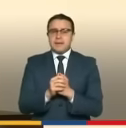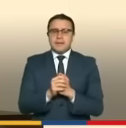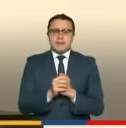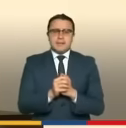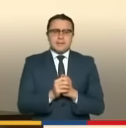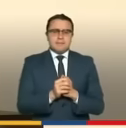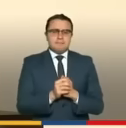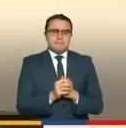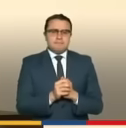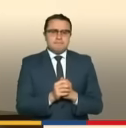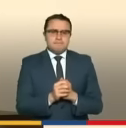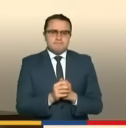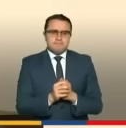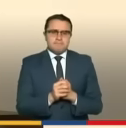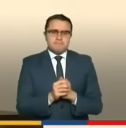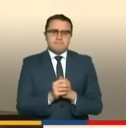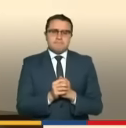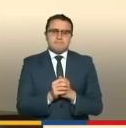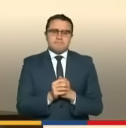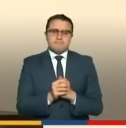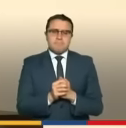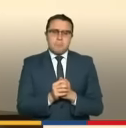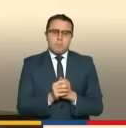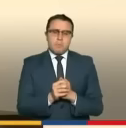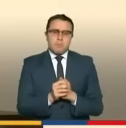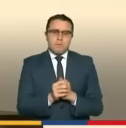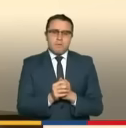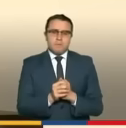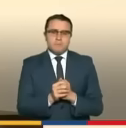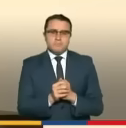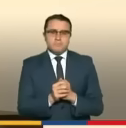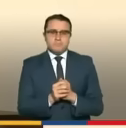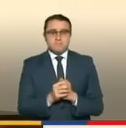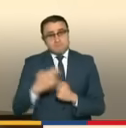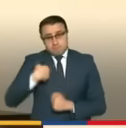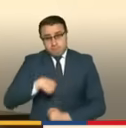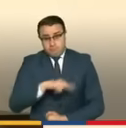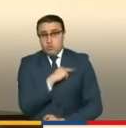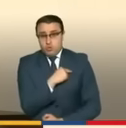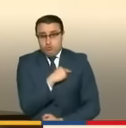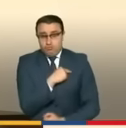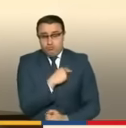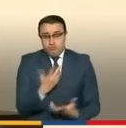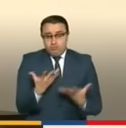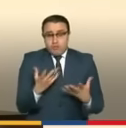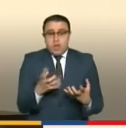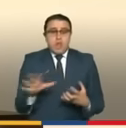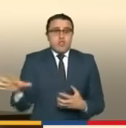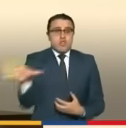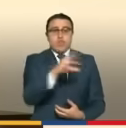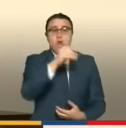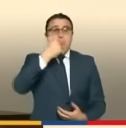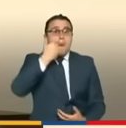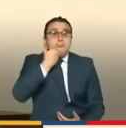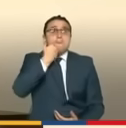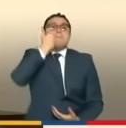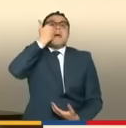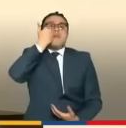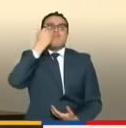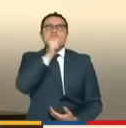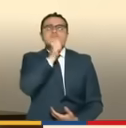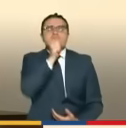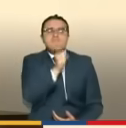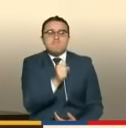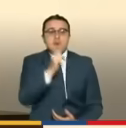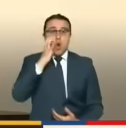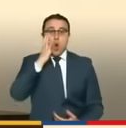es queremos que todo adulto mayor, hombre o mujer, la mayoría